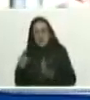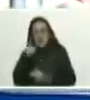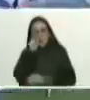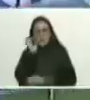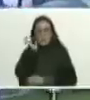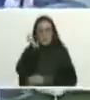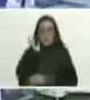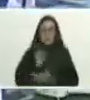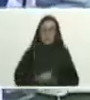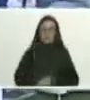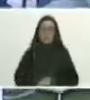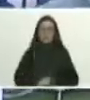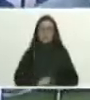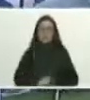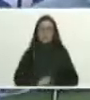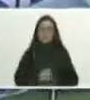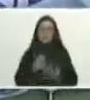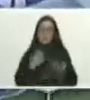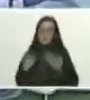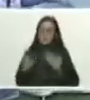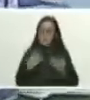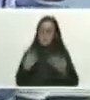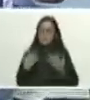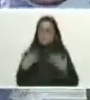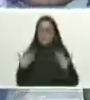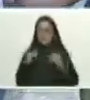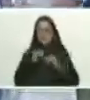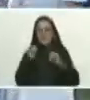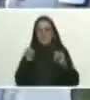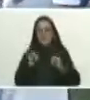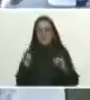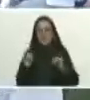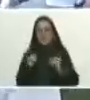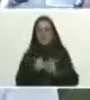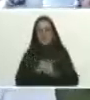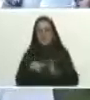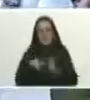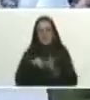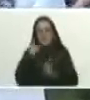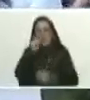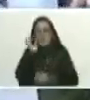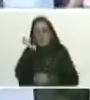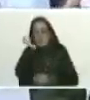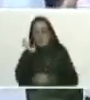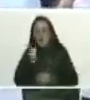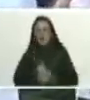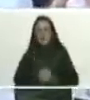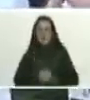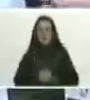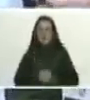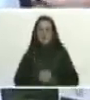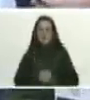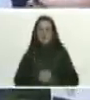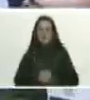vecina, la convivencia feliz entre vecinos y vecinas.